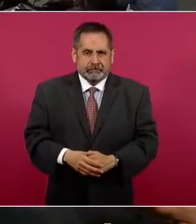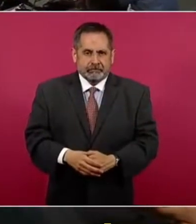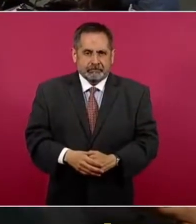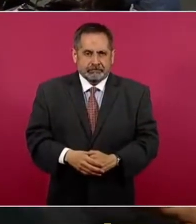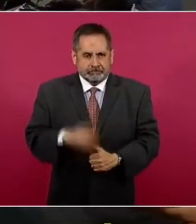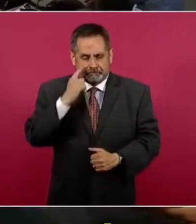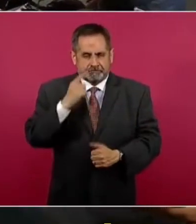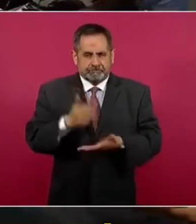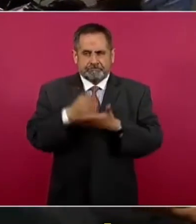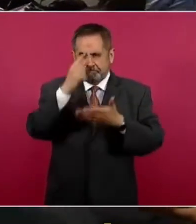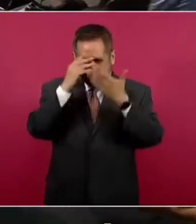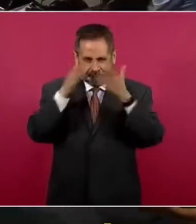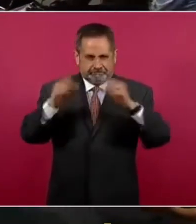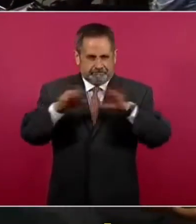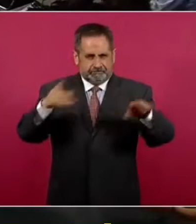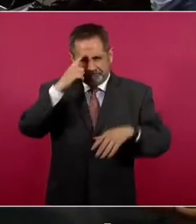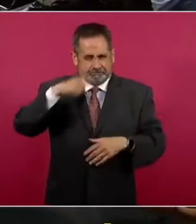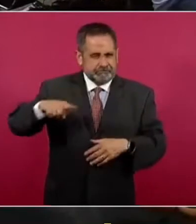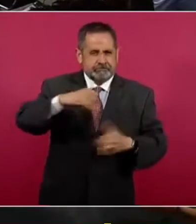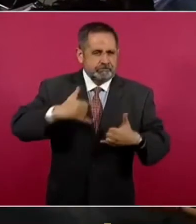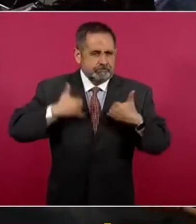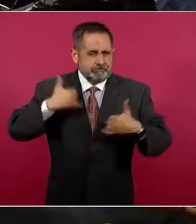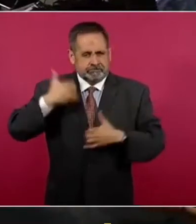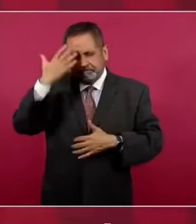porque esto ayuda mucho, sobre todo a los jóvenes.